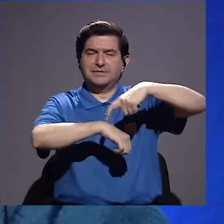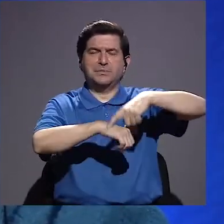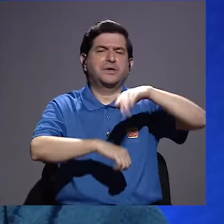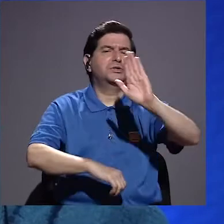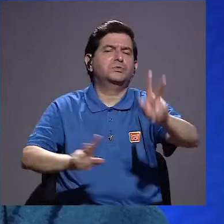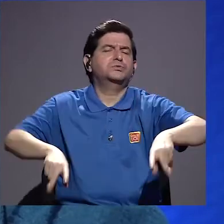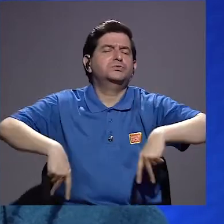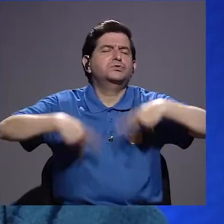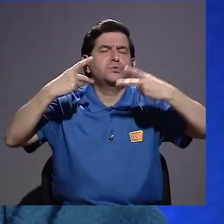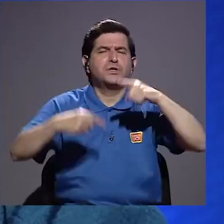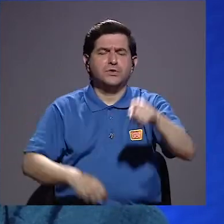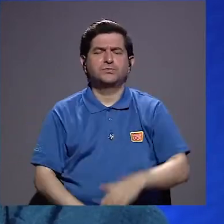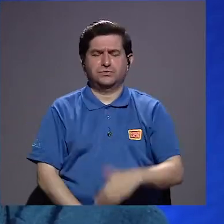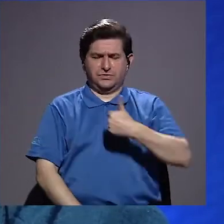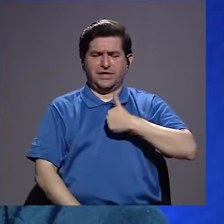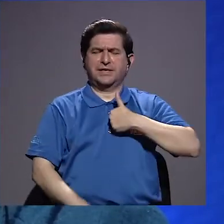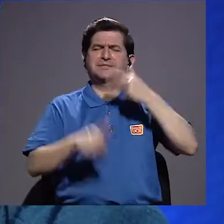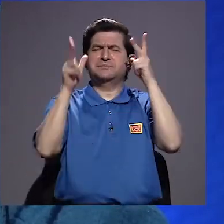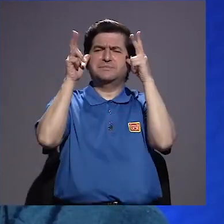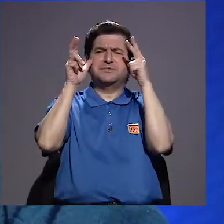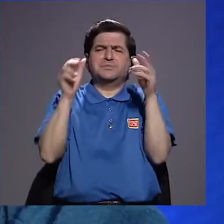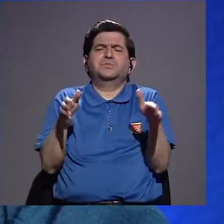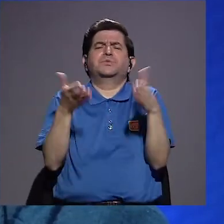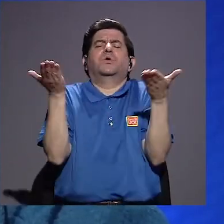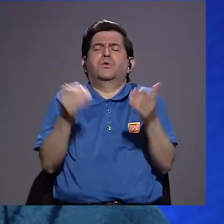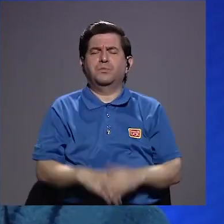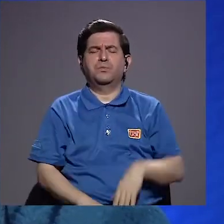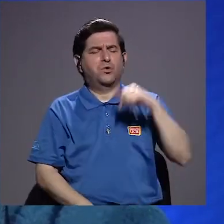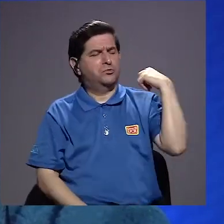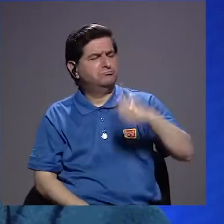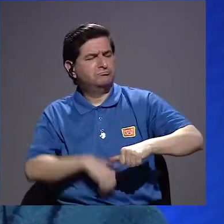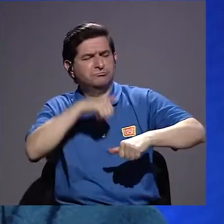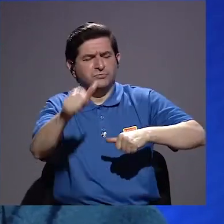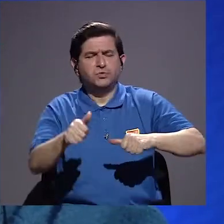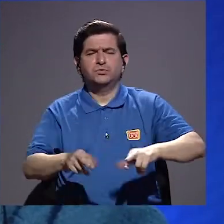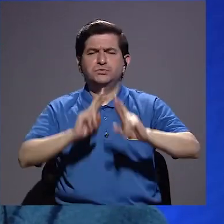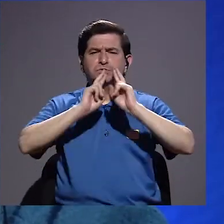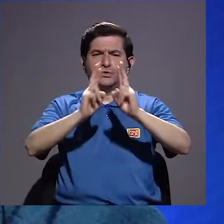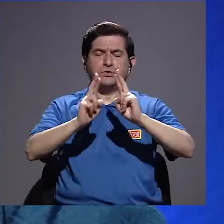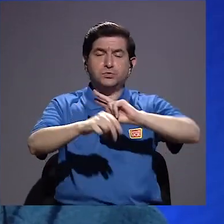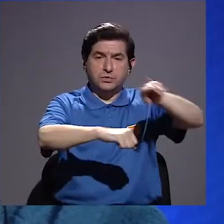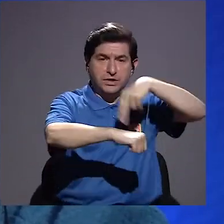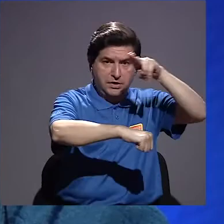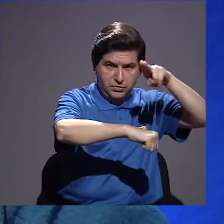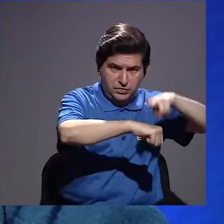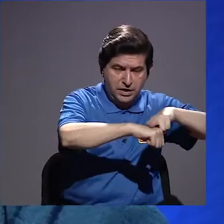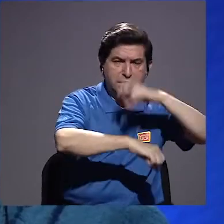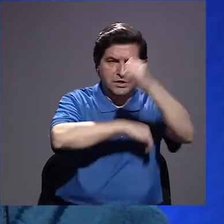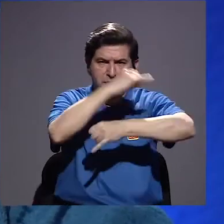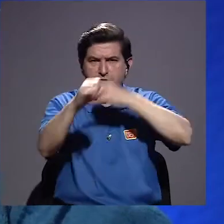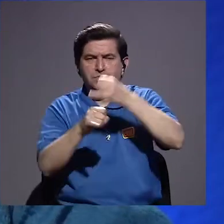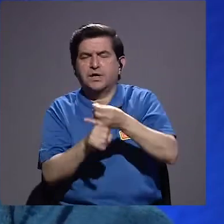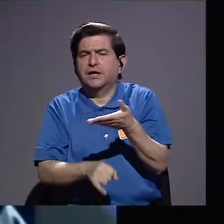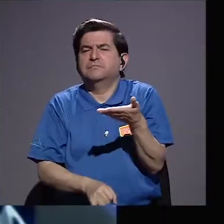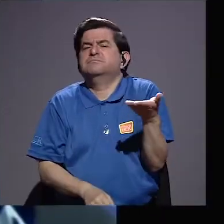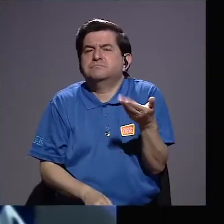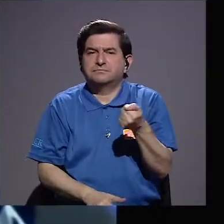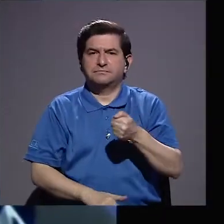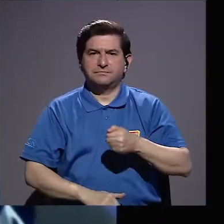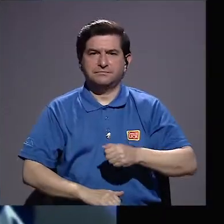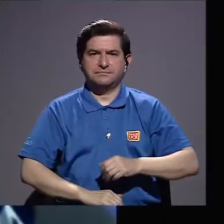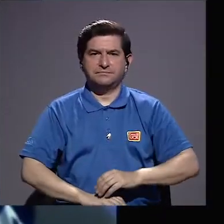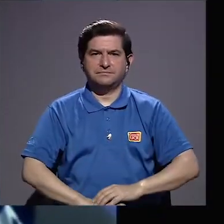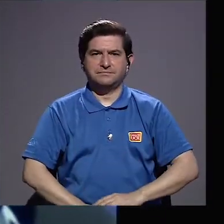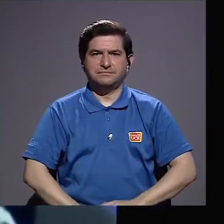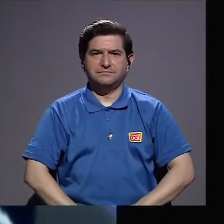¿cómo se autopercibe? ¿Qué le ha dejado esta lucha a nivel nacional y a nivel internacional?